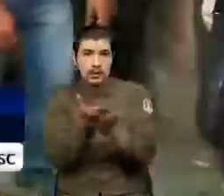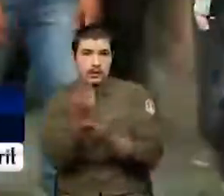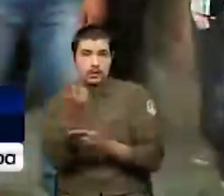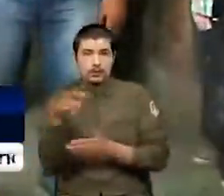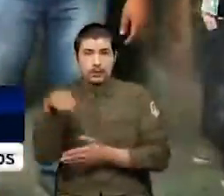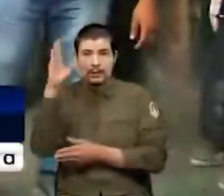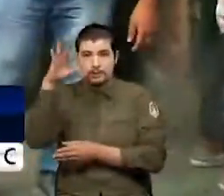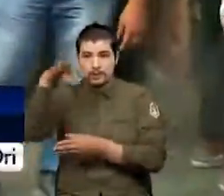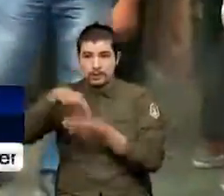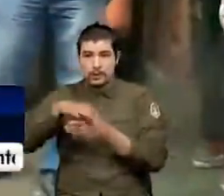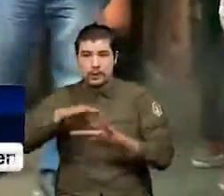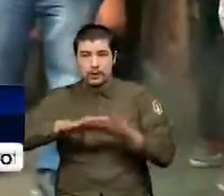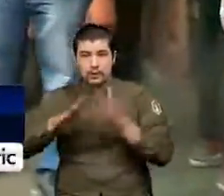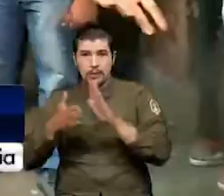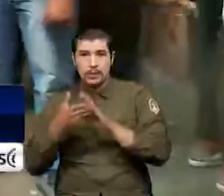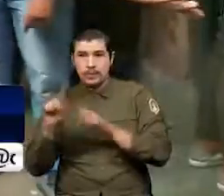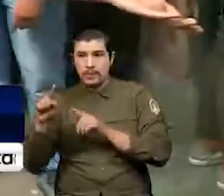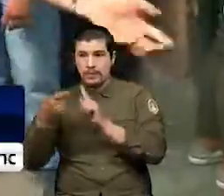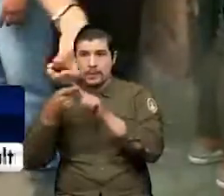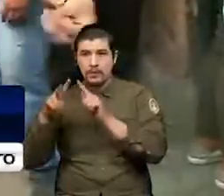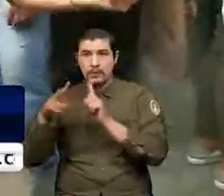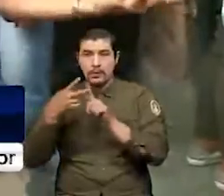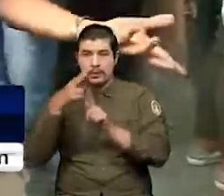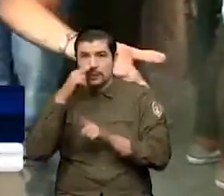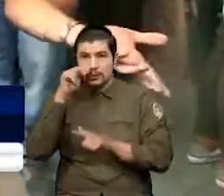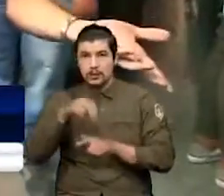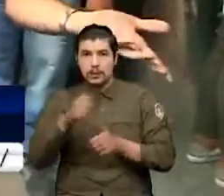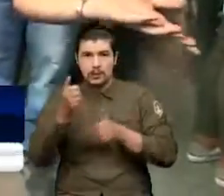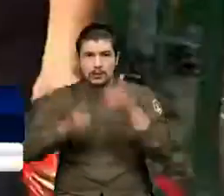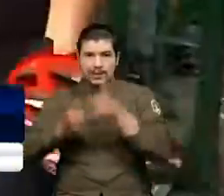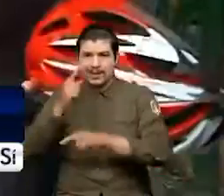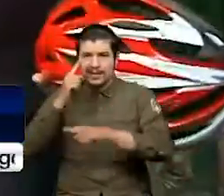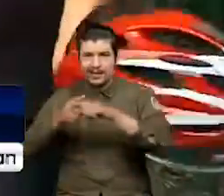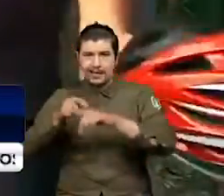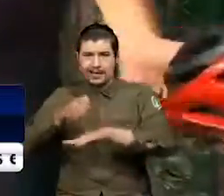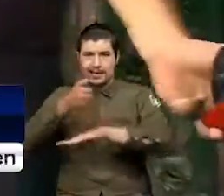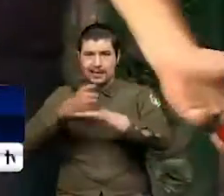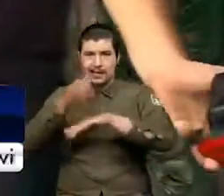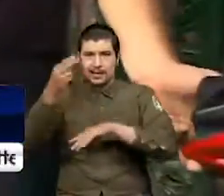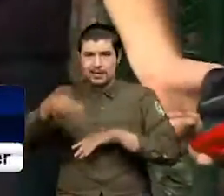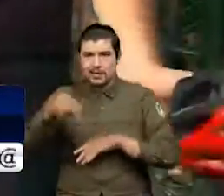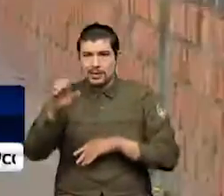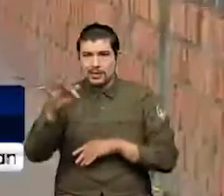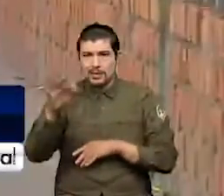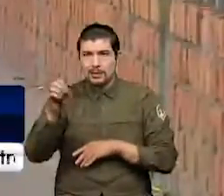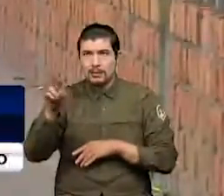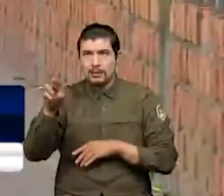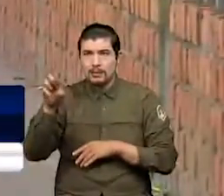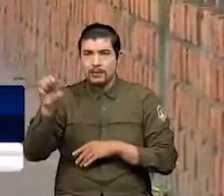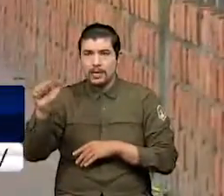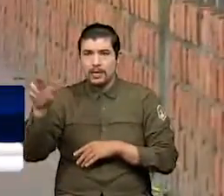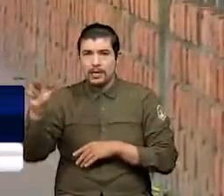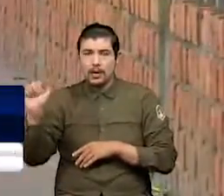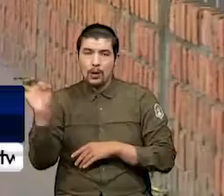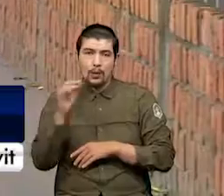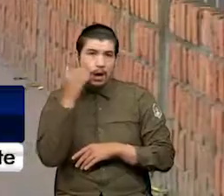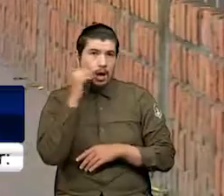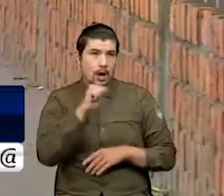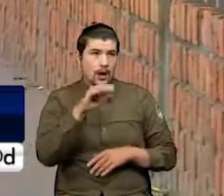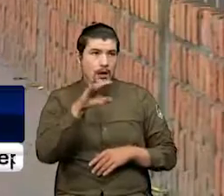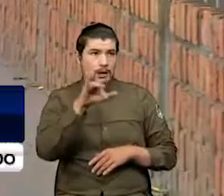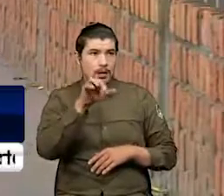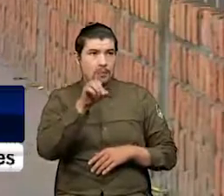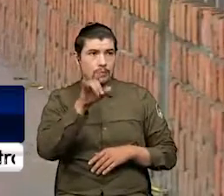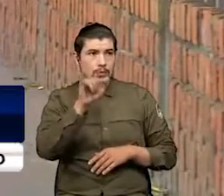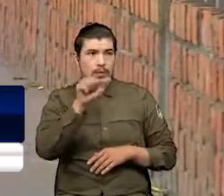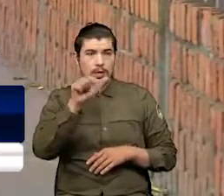comunidad universitaria el 1º y 2 de junio fueron las de los ex rectores héctor parra y claudia tolosa intentamos comunicarnos con